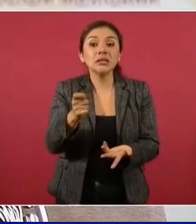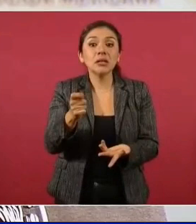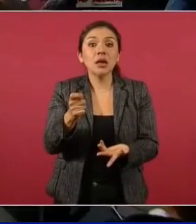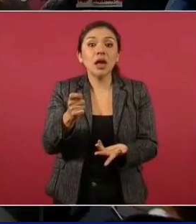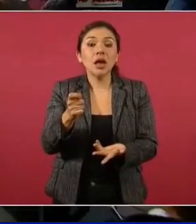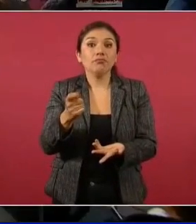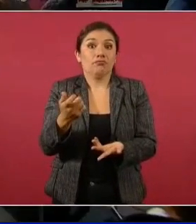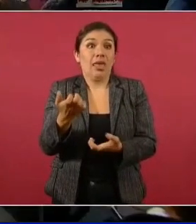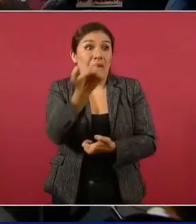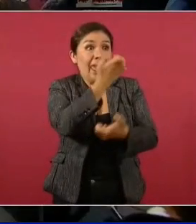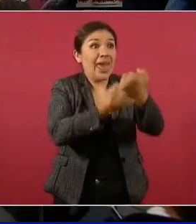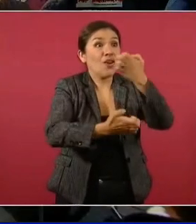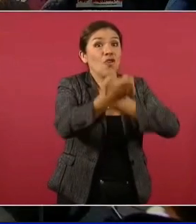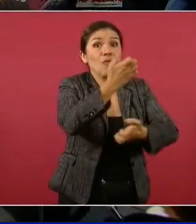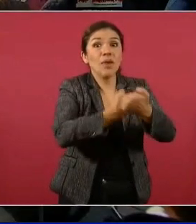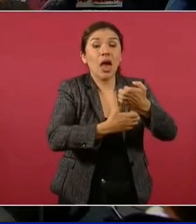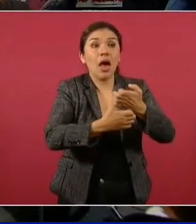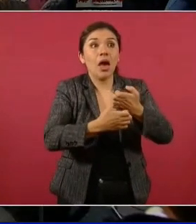la economía,